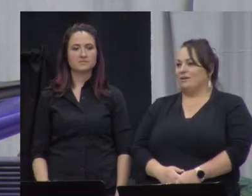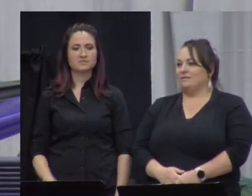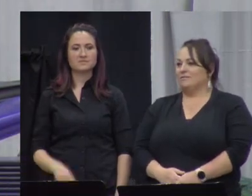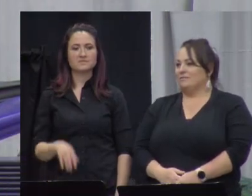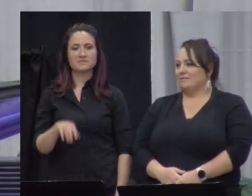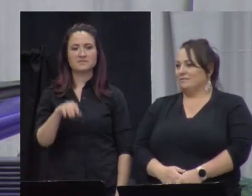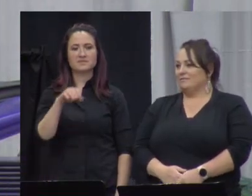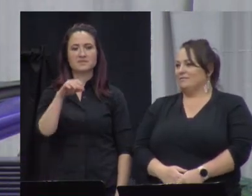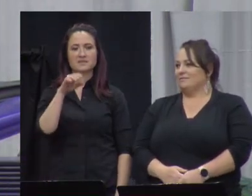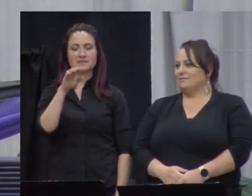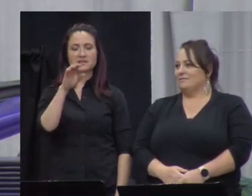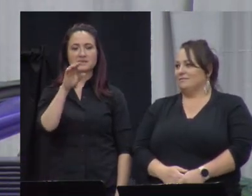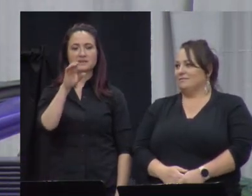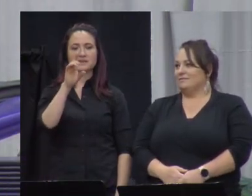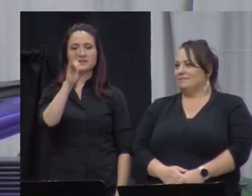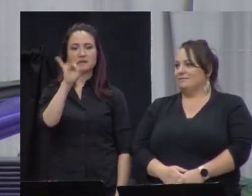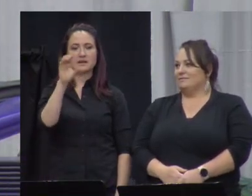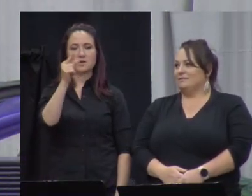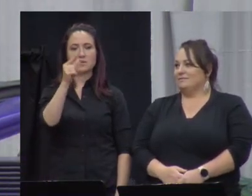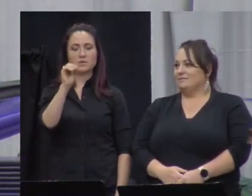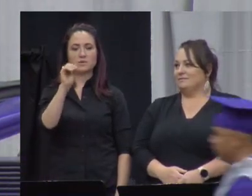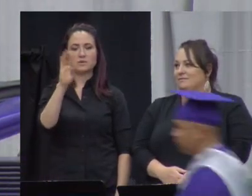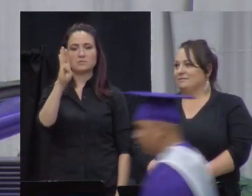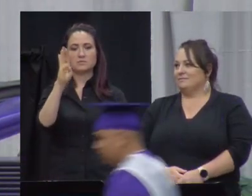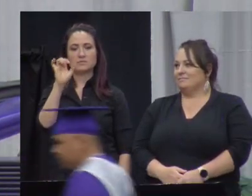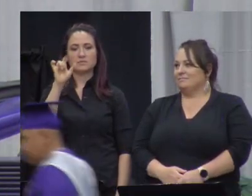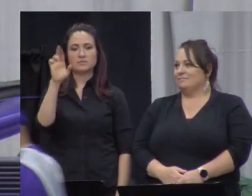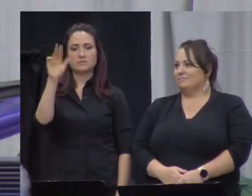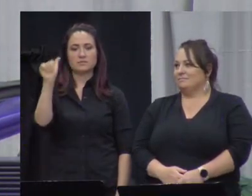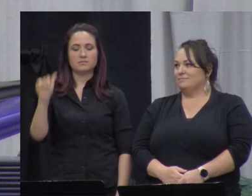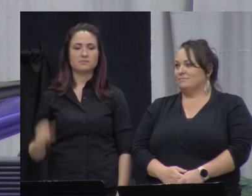Valeria Diego Barrera.